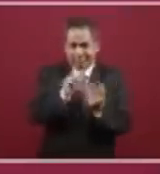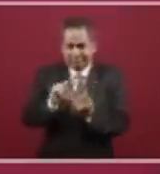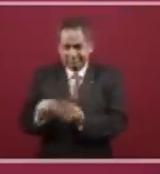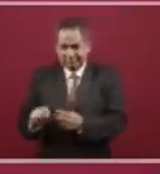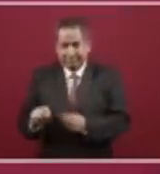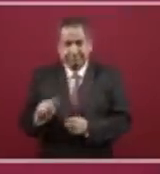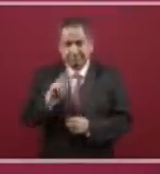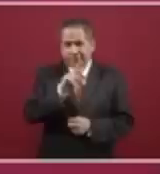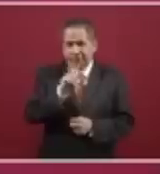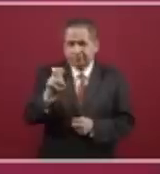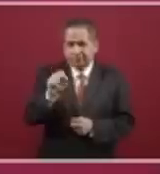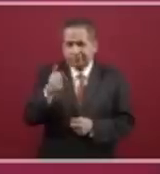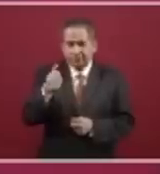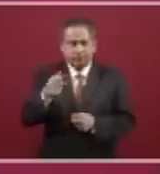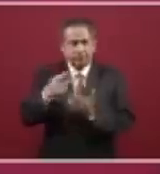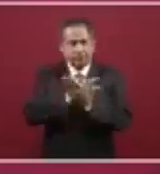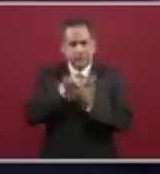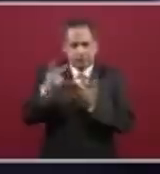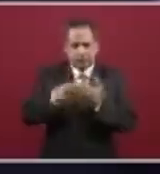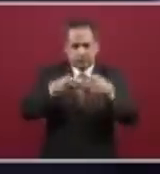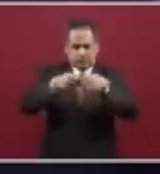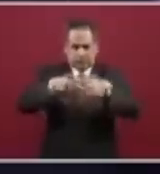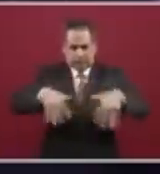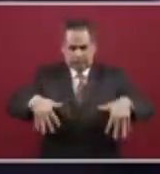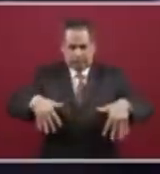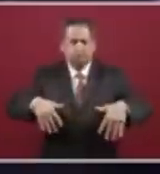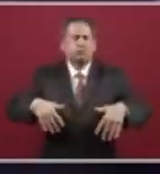ese es el programa tener